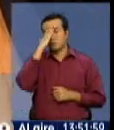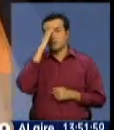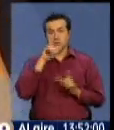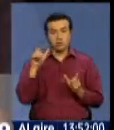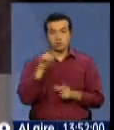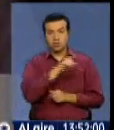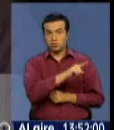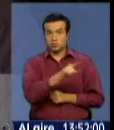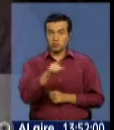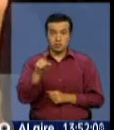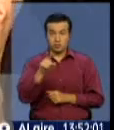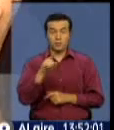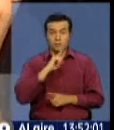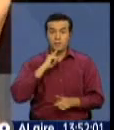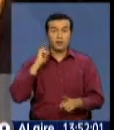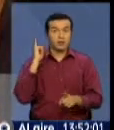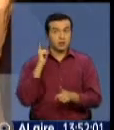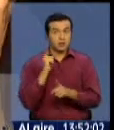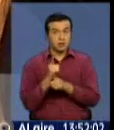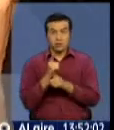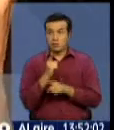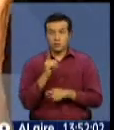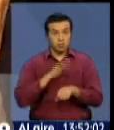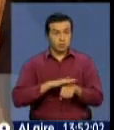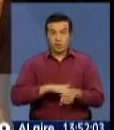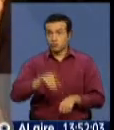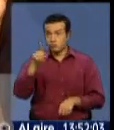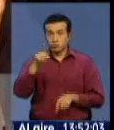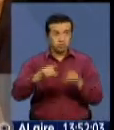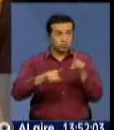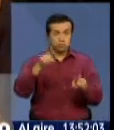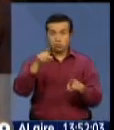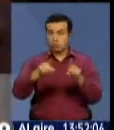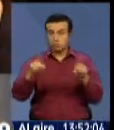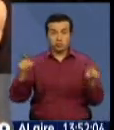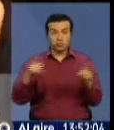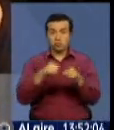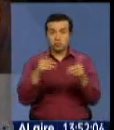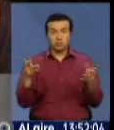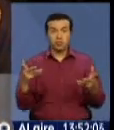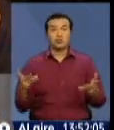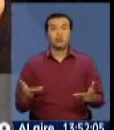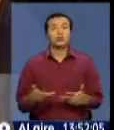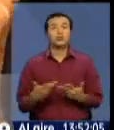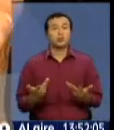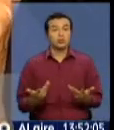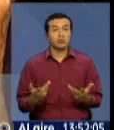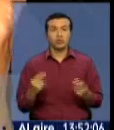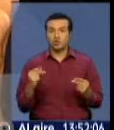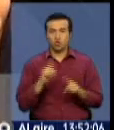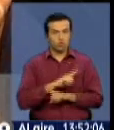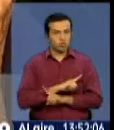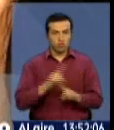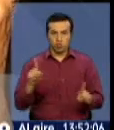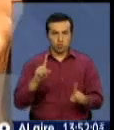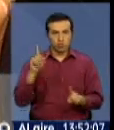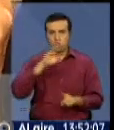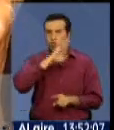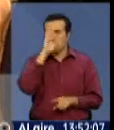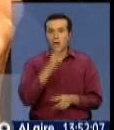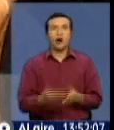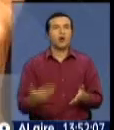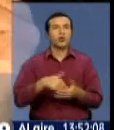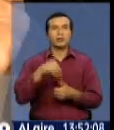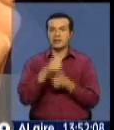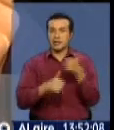se están involucrados y que definitivamente se los señale como culpables no podrán ser ni candidatos a ningún tipo